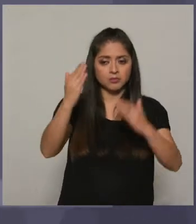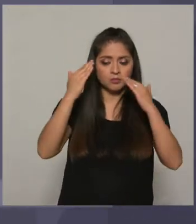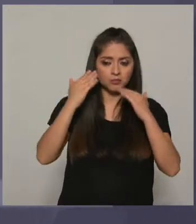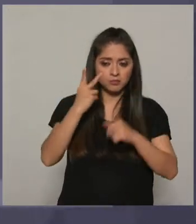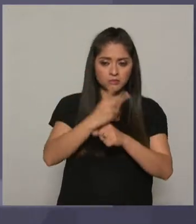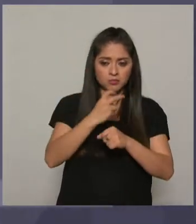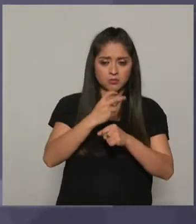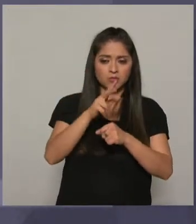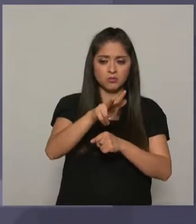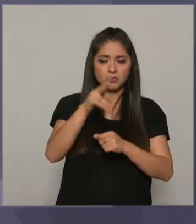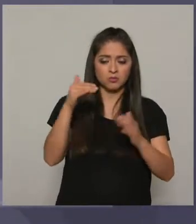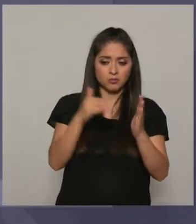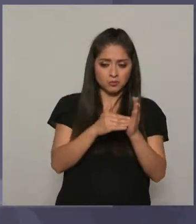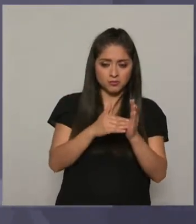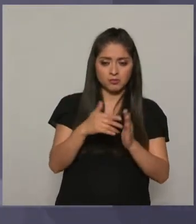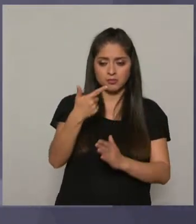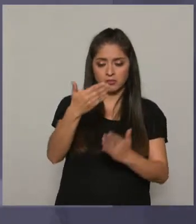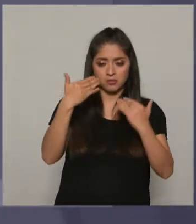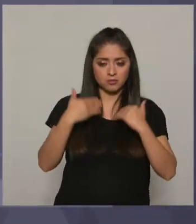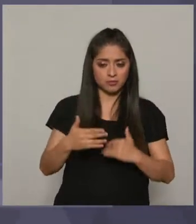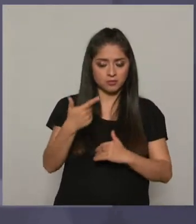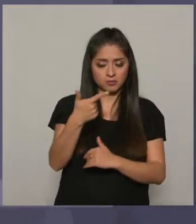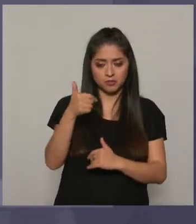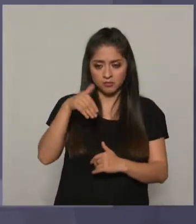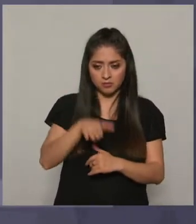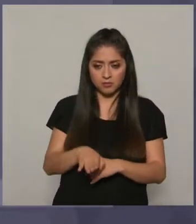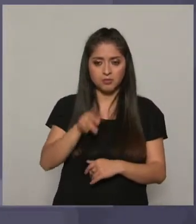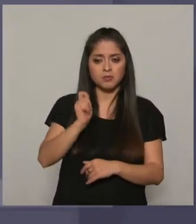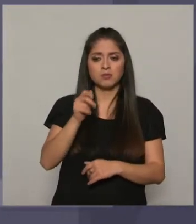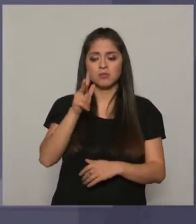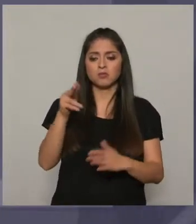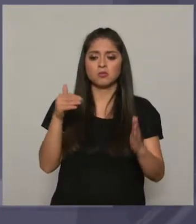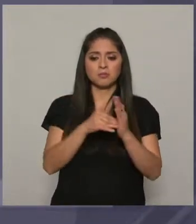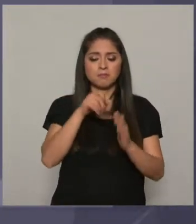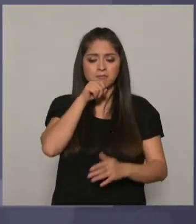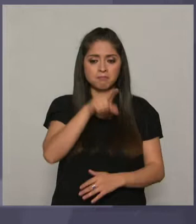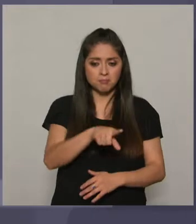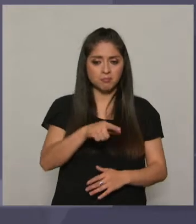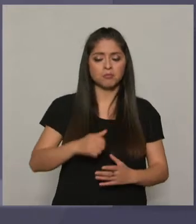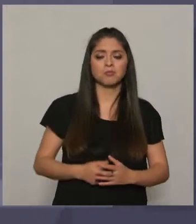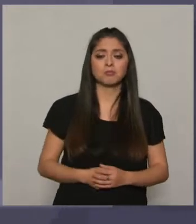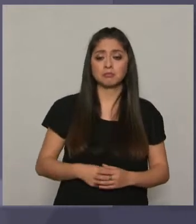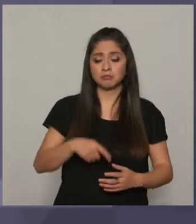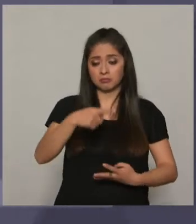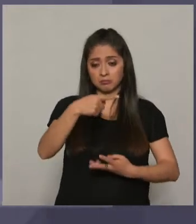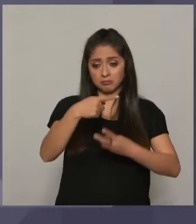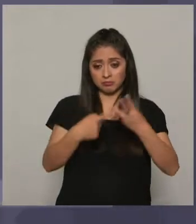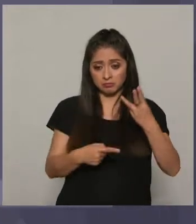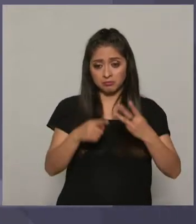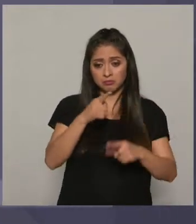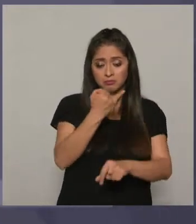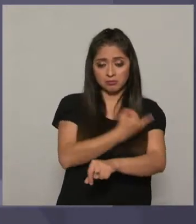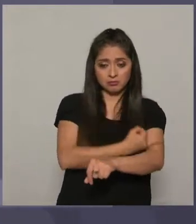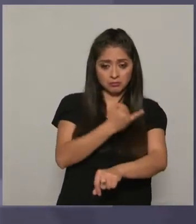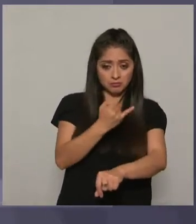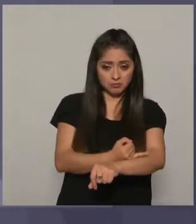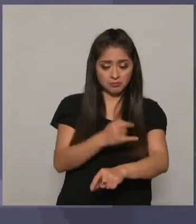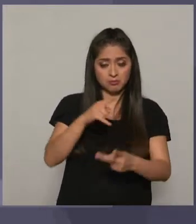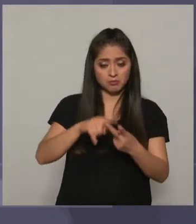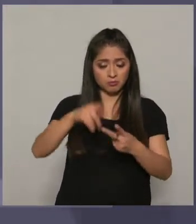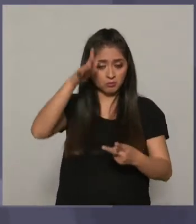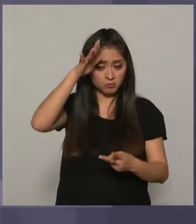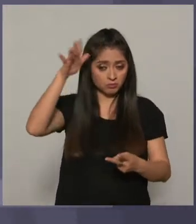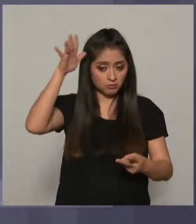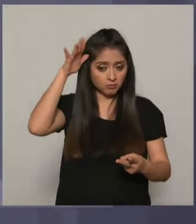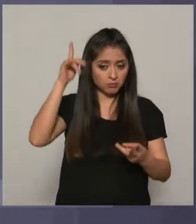con más de 18,000. Gustavo Amadero también tiene más de 18,000. Entonces son las tres primeras, Iztapalapa, Cuauhtémoc y Gustavo